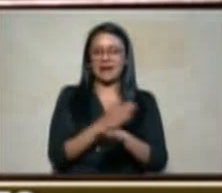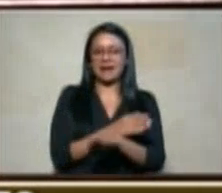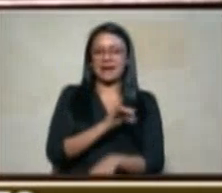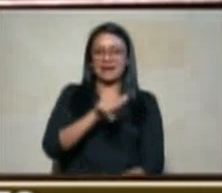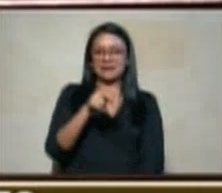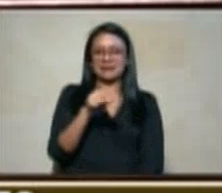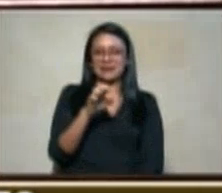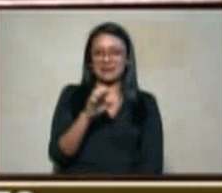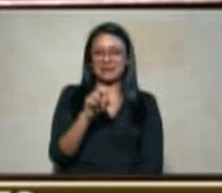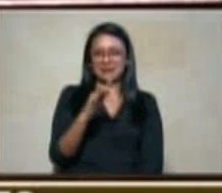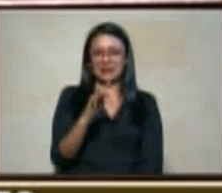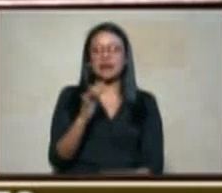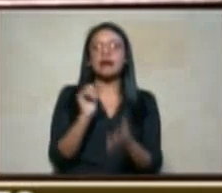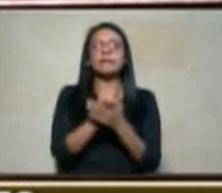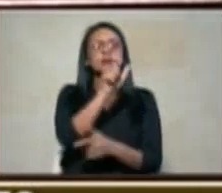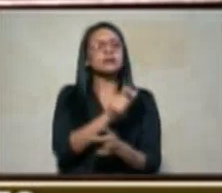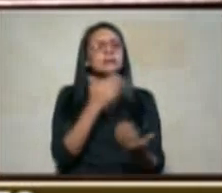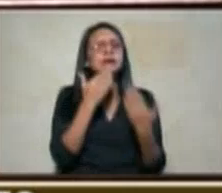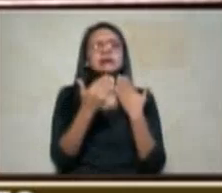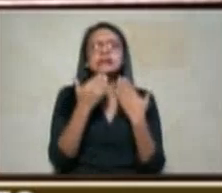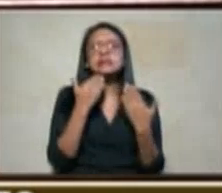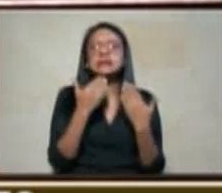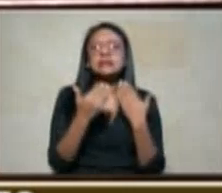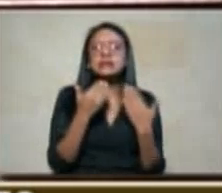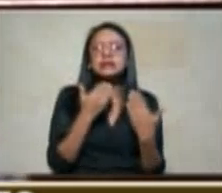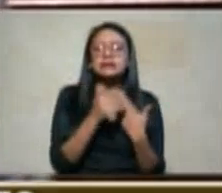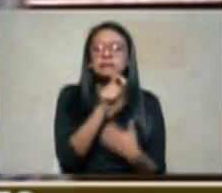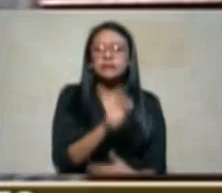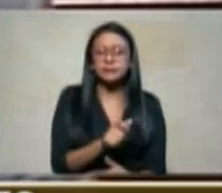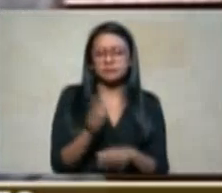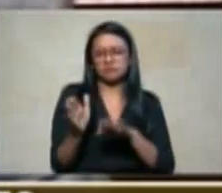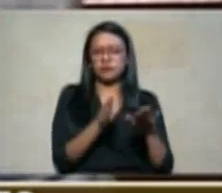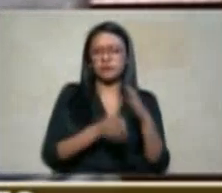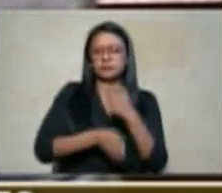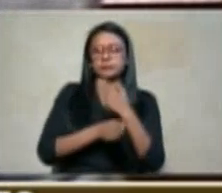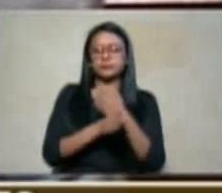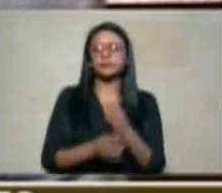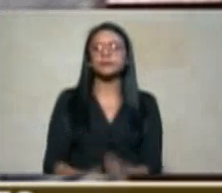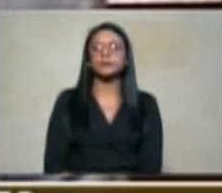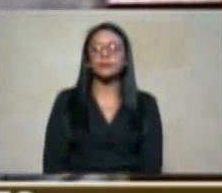Magdalena Medio, a los pobres campesinos. Sigamos, por favor.